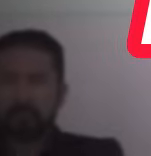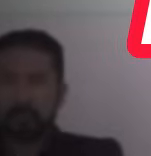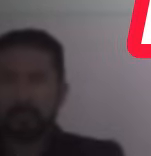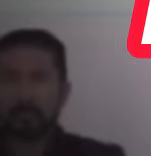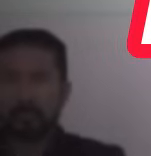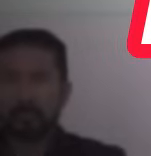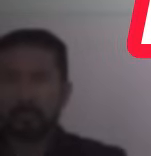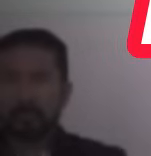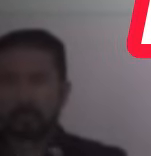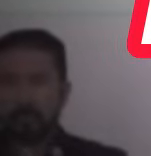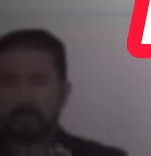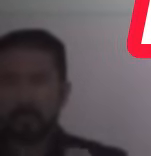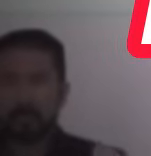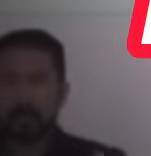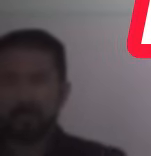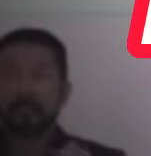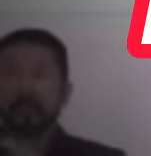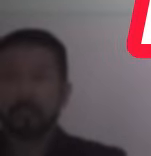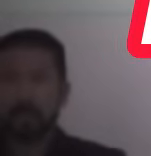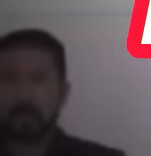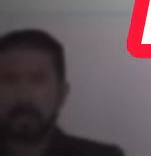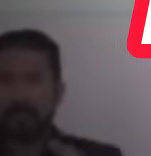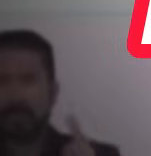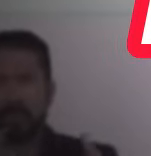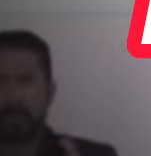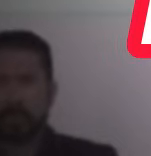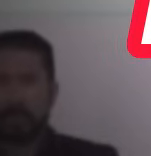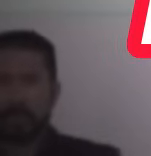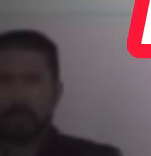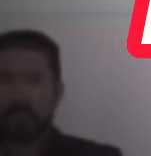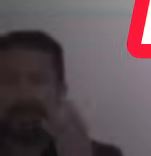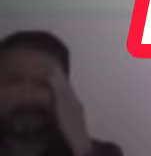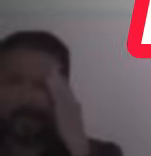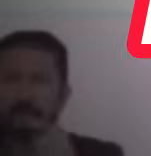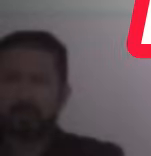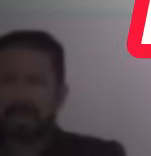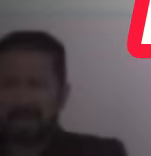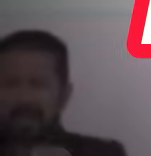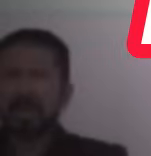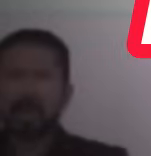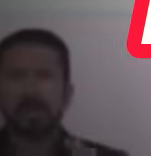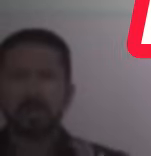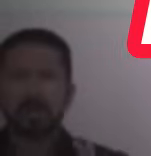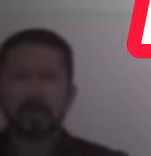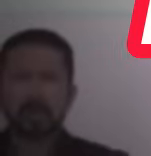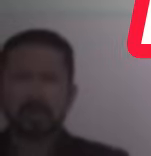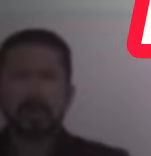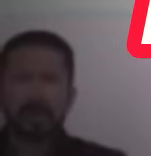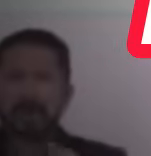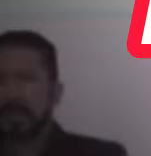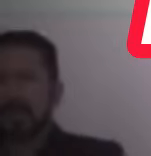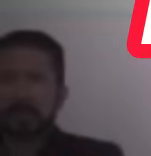de 1700 millones de dólares y la gente nos pregunta diputado Mire yo sé que han construido esta calle Yo sé que están haciendo esto en tales